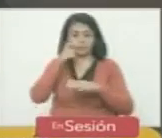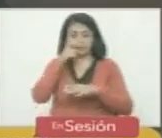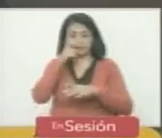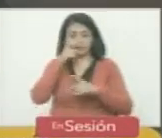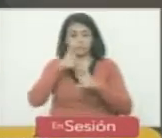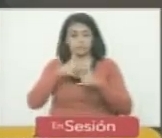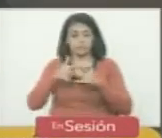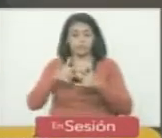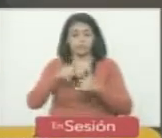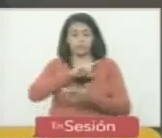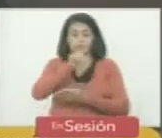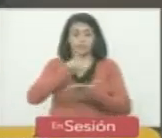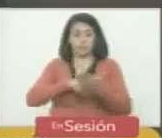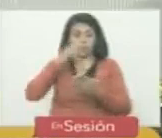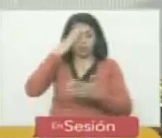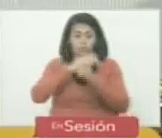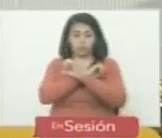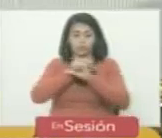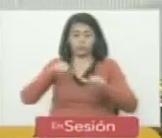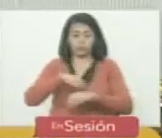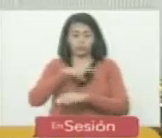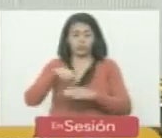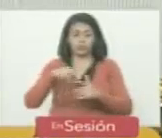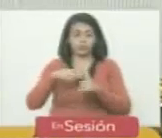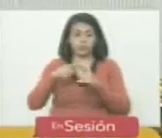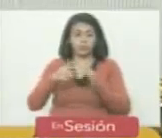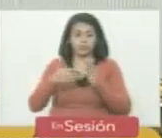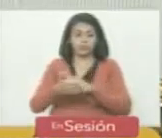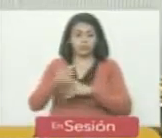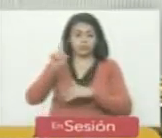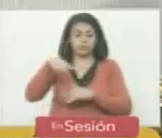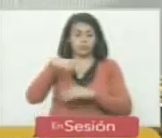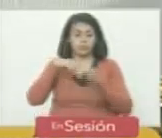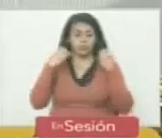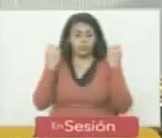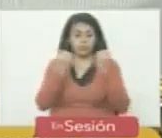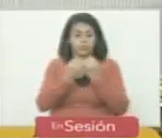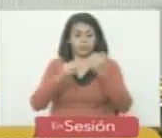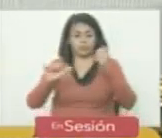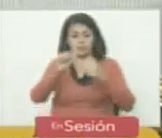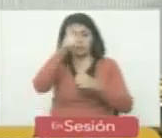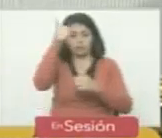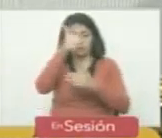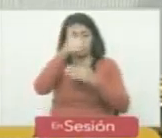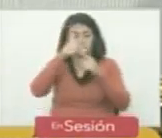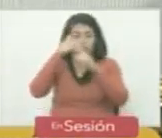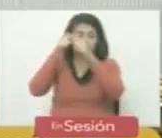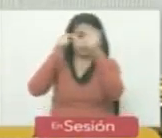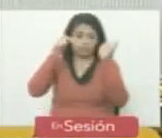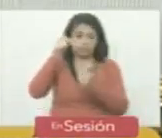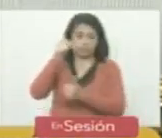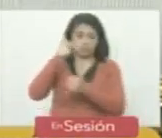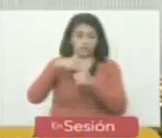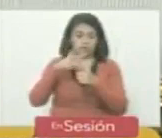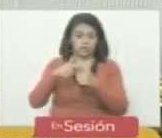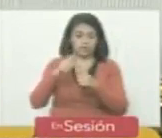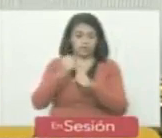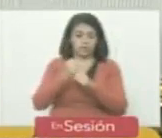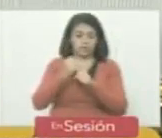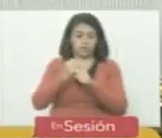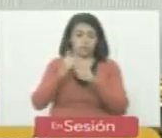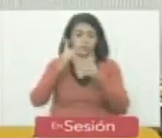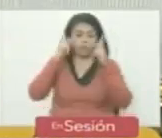Inspectoría General de la Guardia Nacional Bolivariana. Asimismo, a los oficiales superiores, oficiales subalternos y tropa profesional